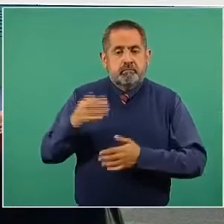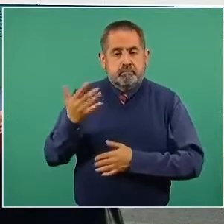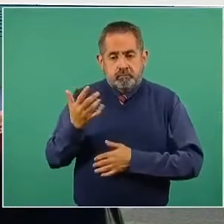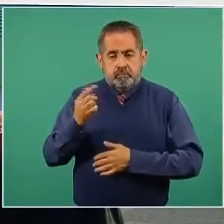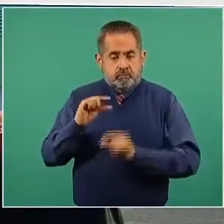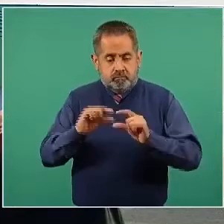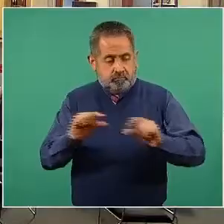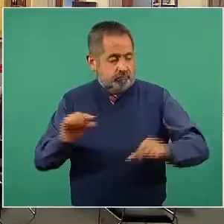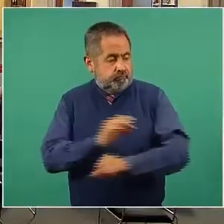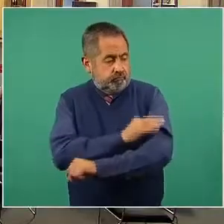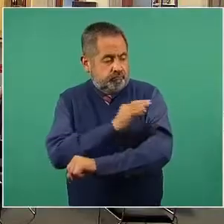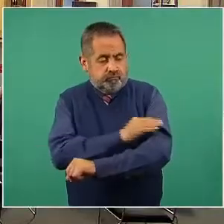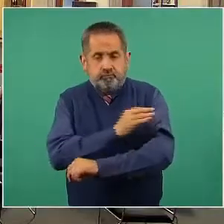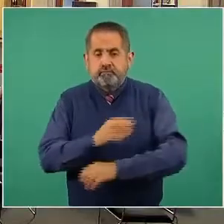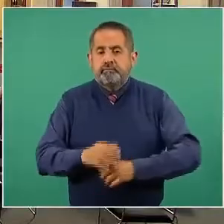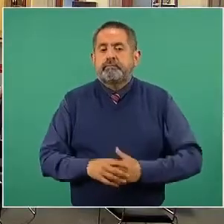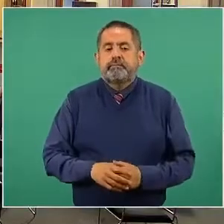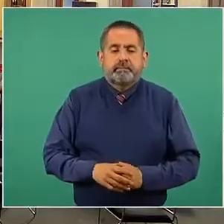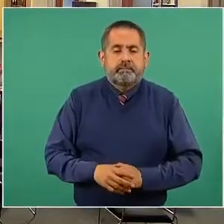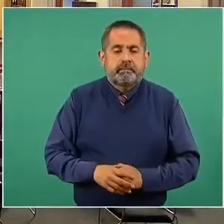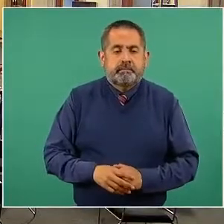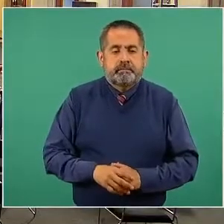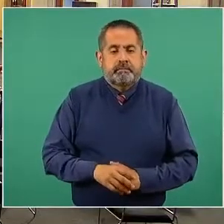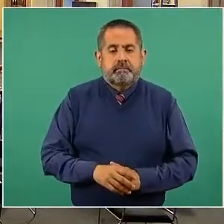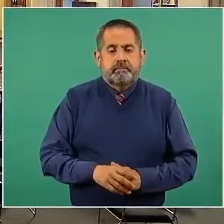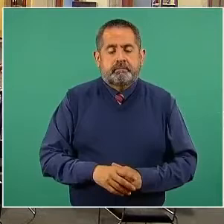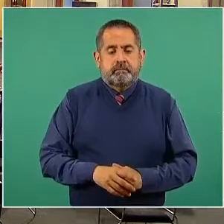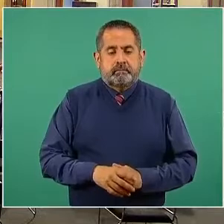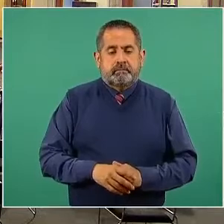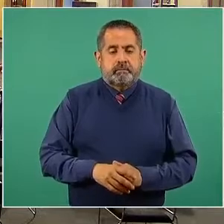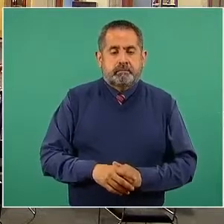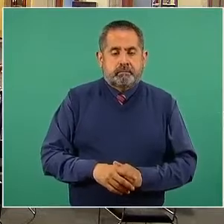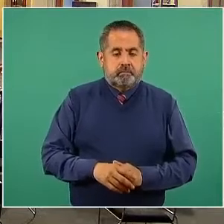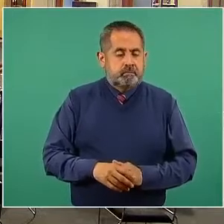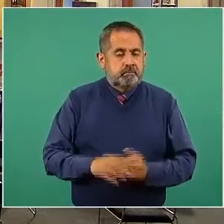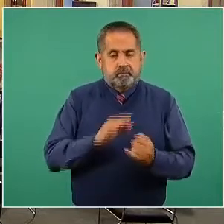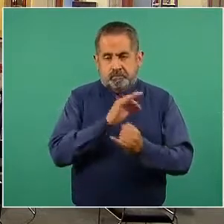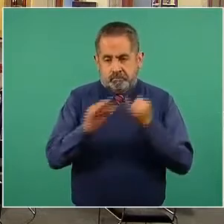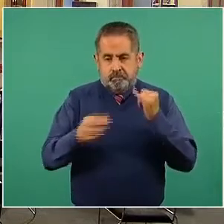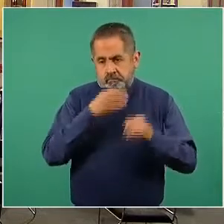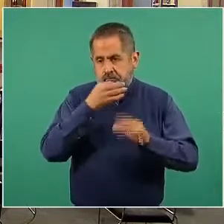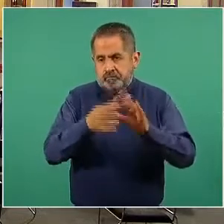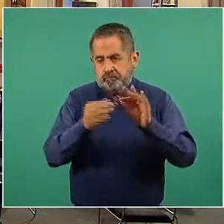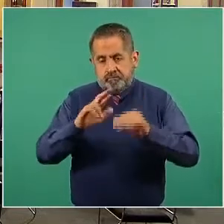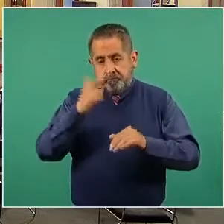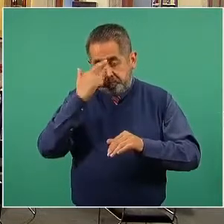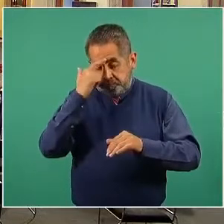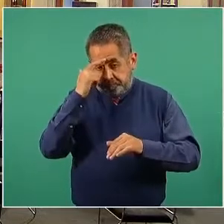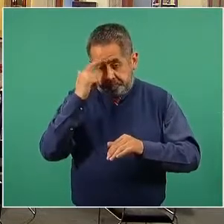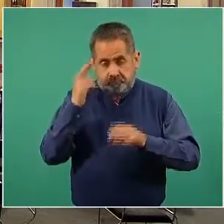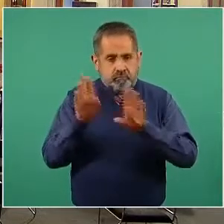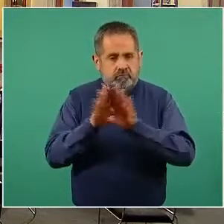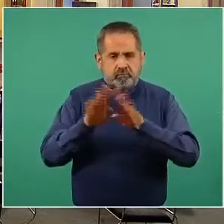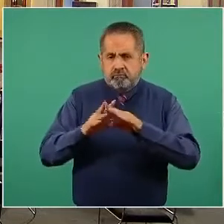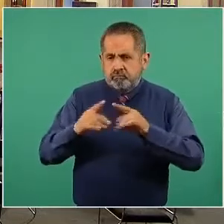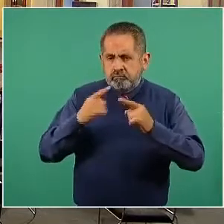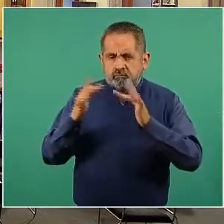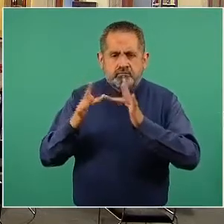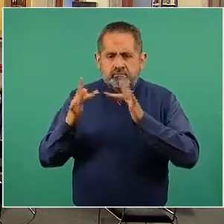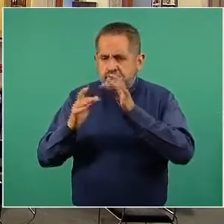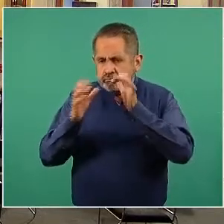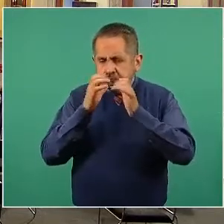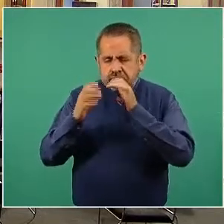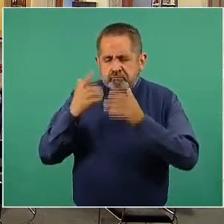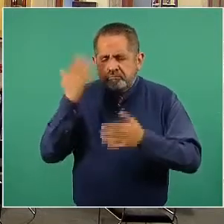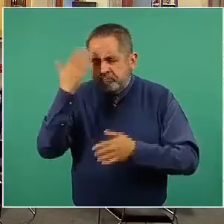5.014.050 dosis. La siguiente, por favor. Finalmente recordamos algunos de los canales de comunicación